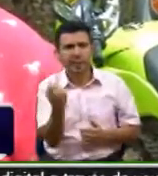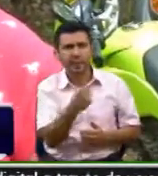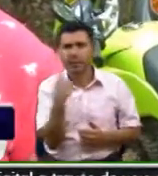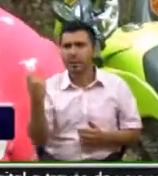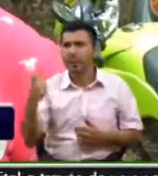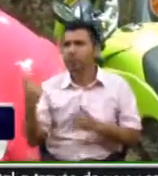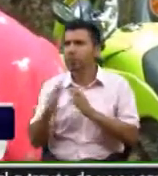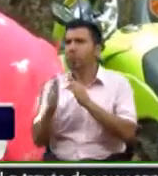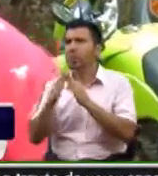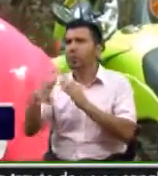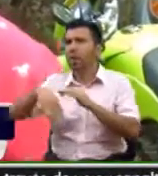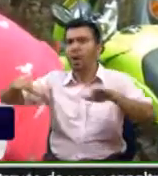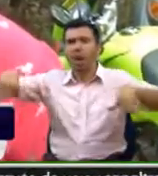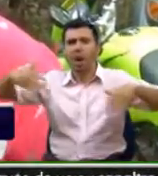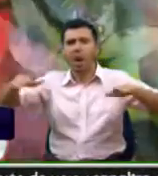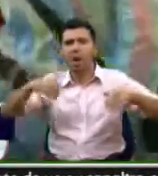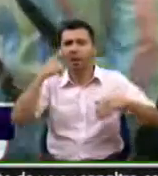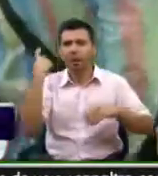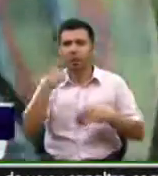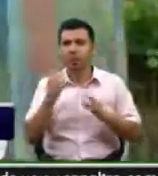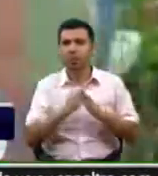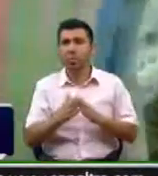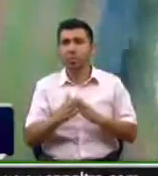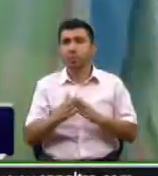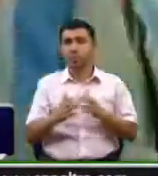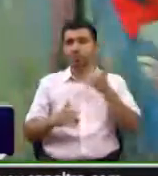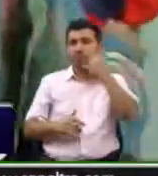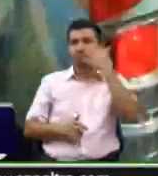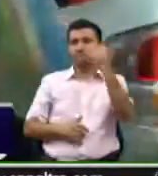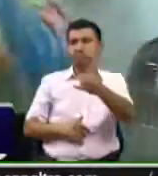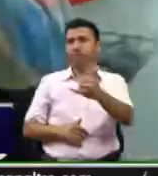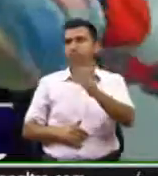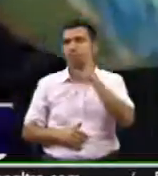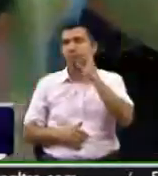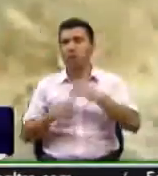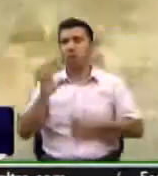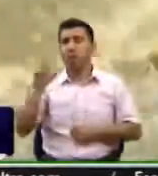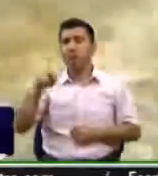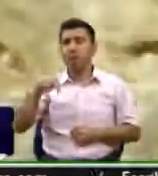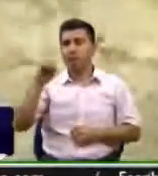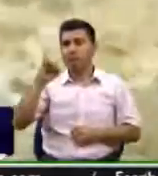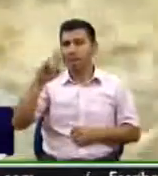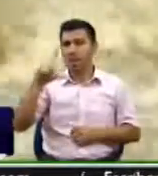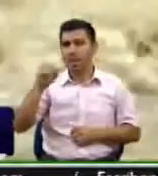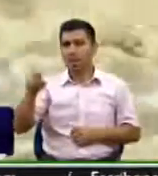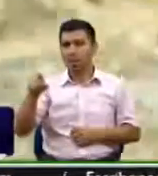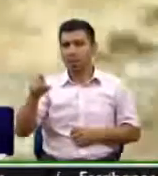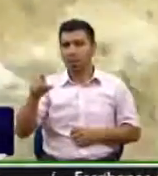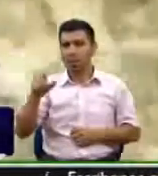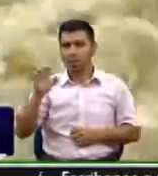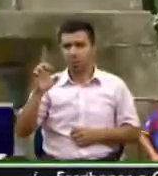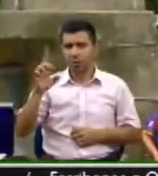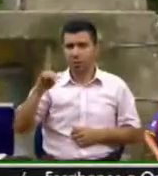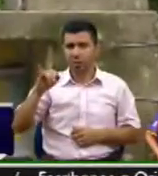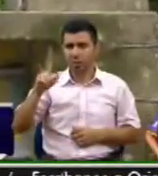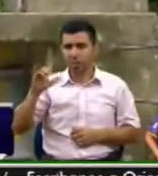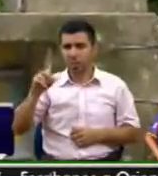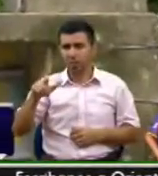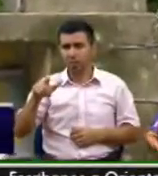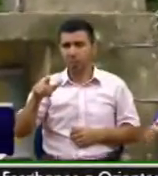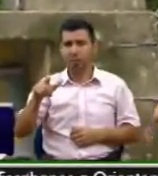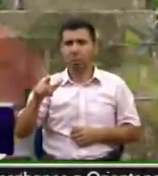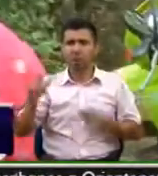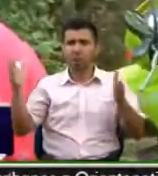qué encontrábamos, pues hicimos una llamada al señor Emilio, el que trabaja ahí en la toma del embalse, y hasta la vista